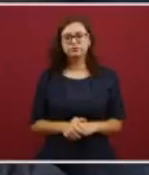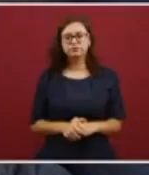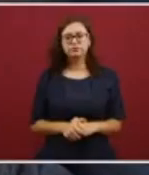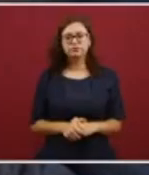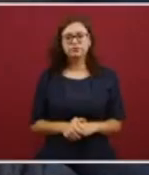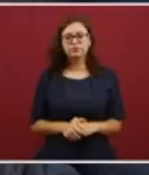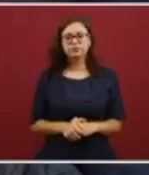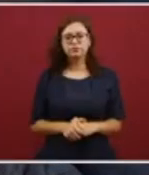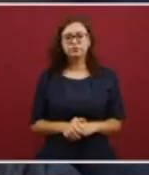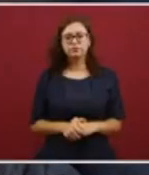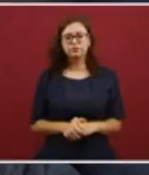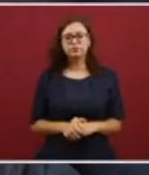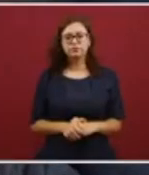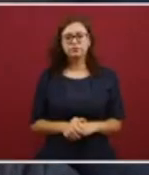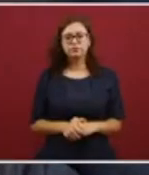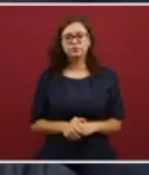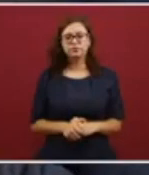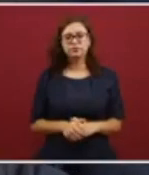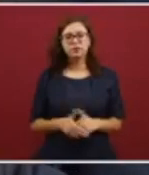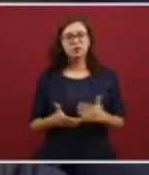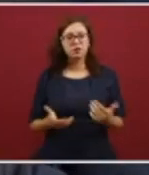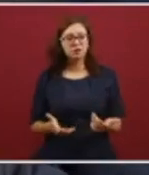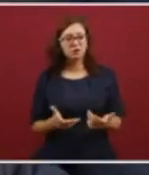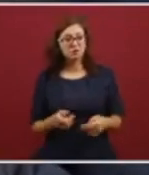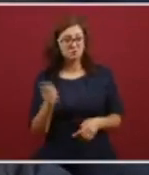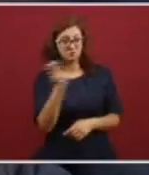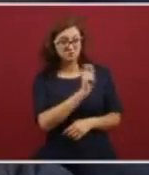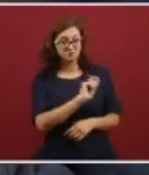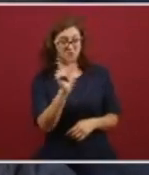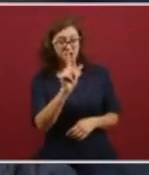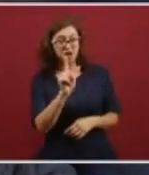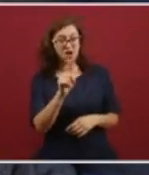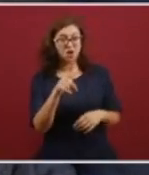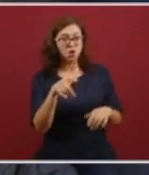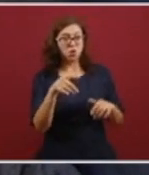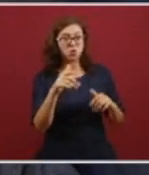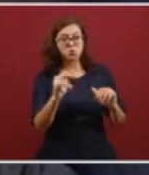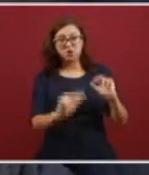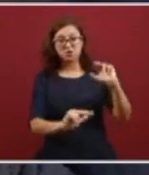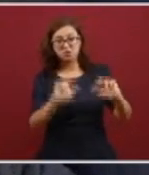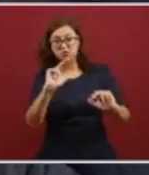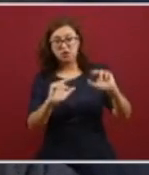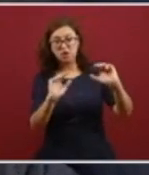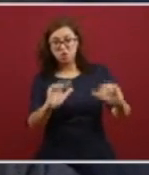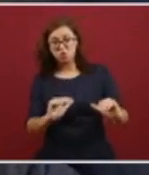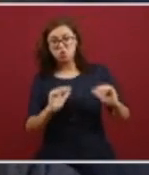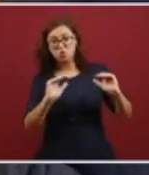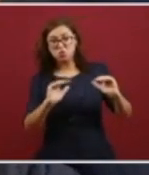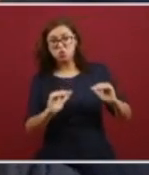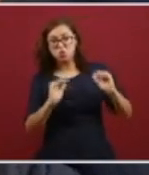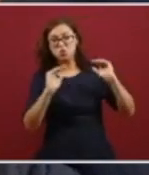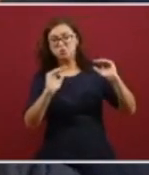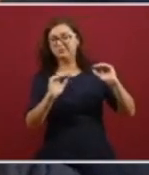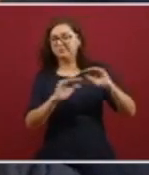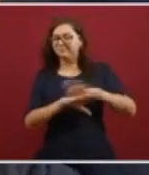incluso la fama, los grados.